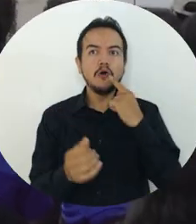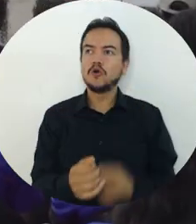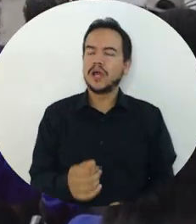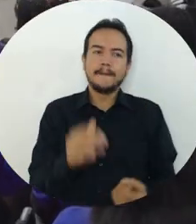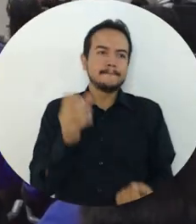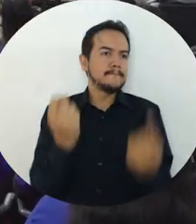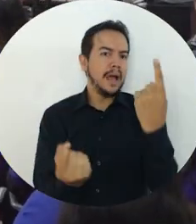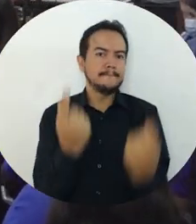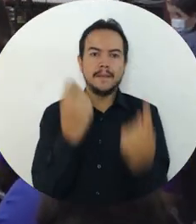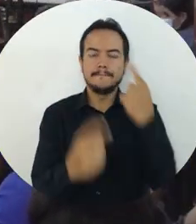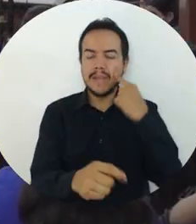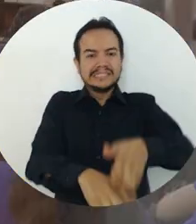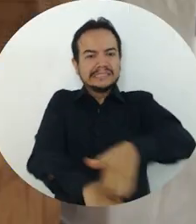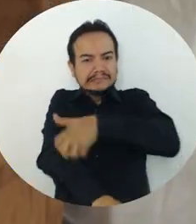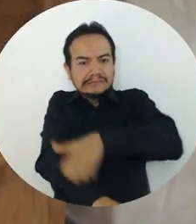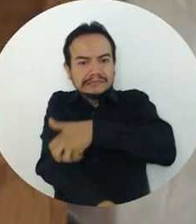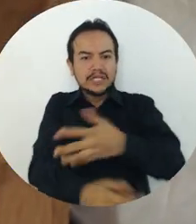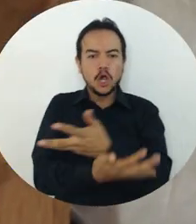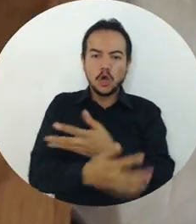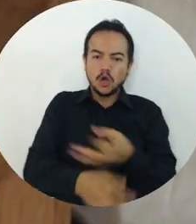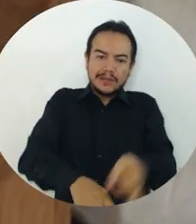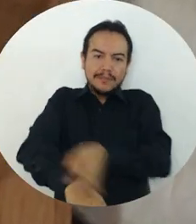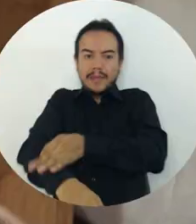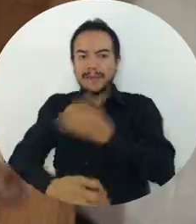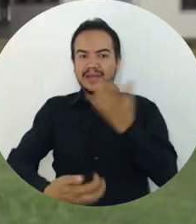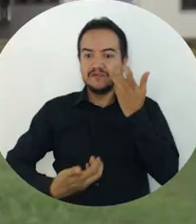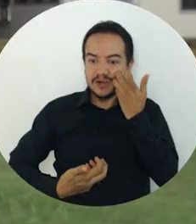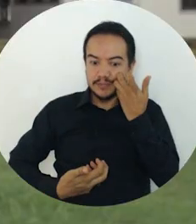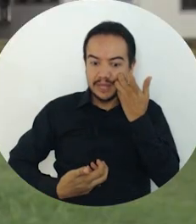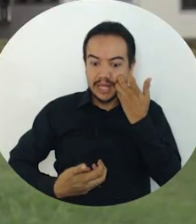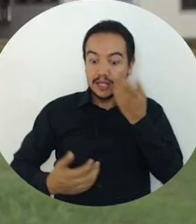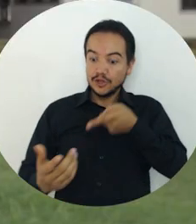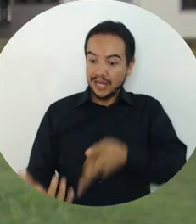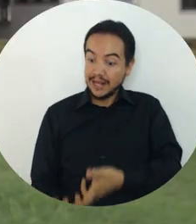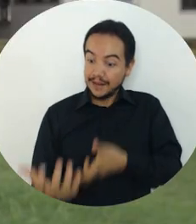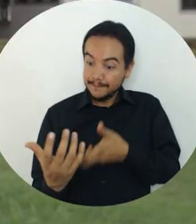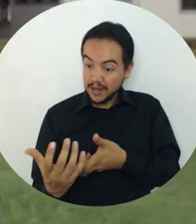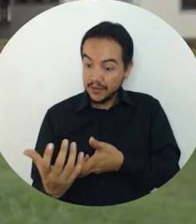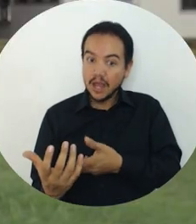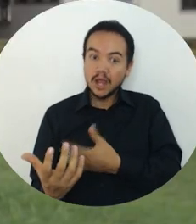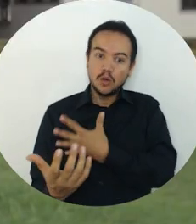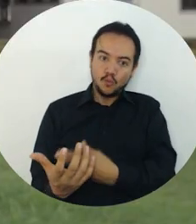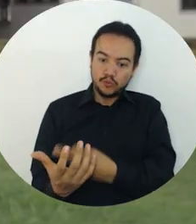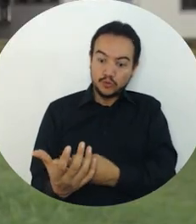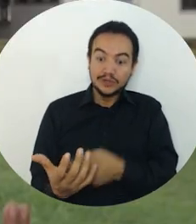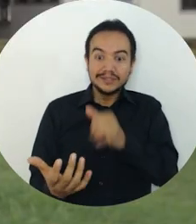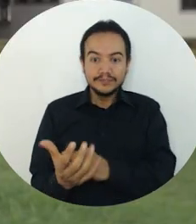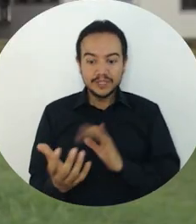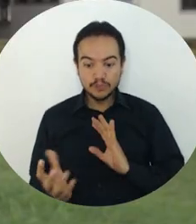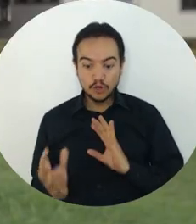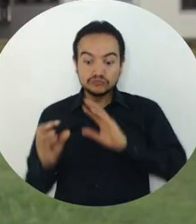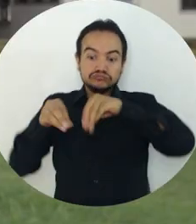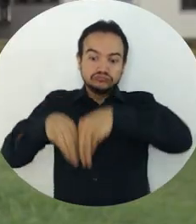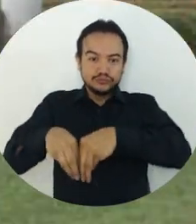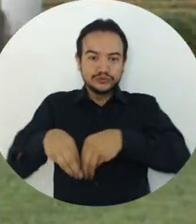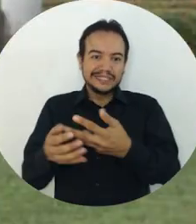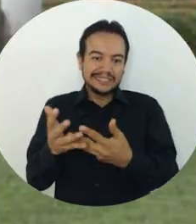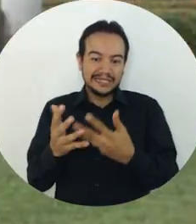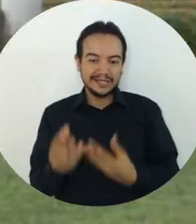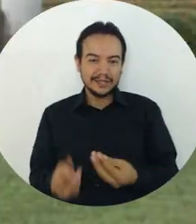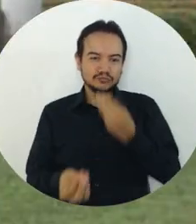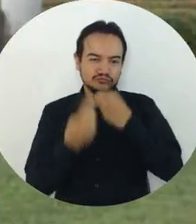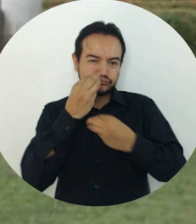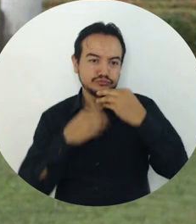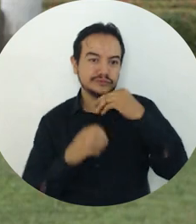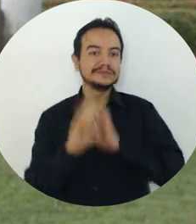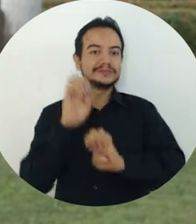el simio, es la única fuente de inmunoglobulina que va a tener un bebé recién nacido y un niño menor de 2 años. El